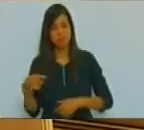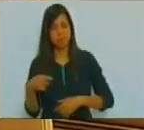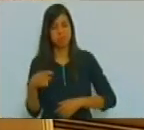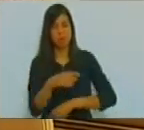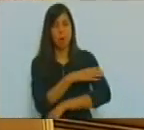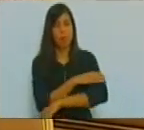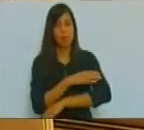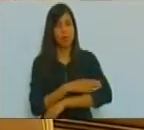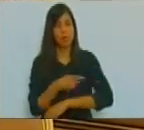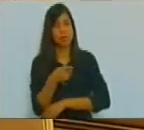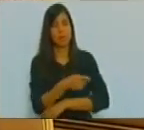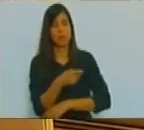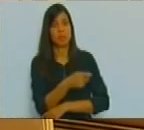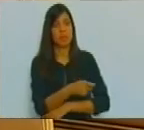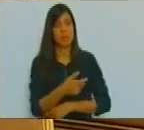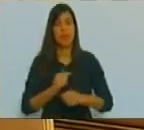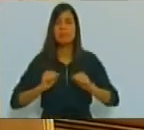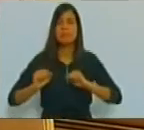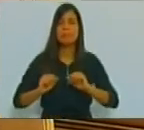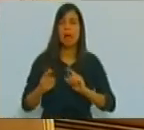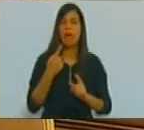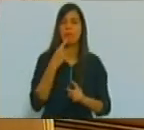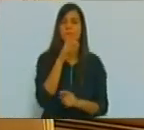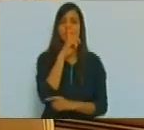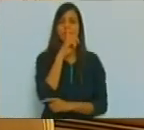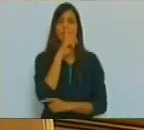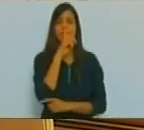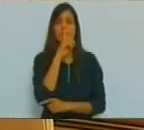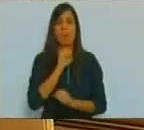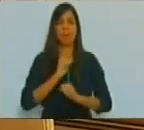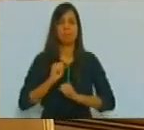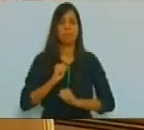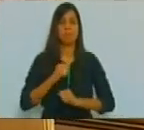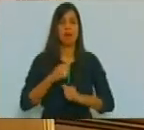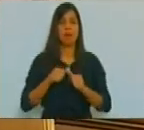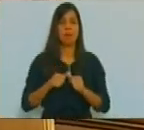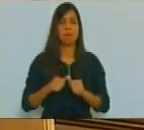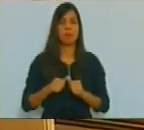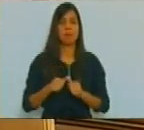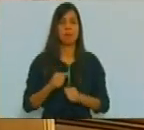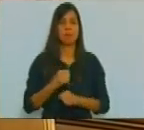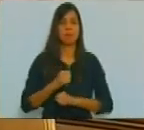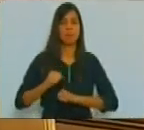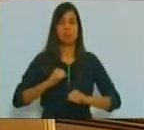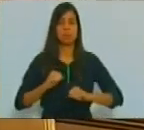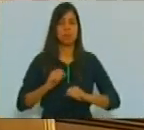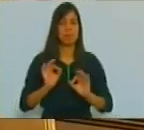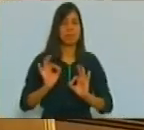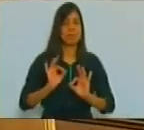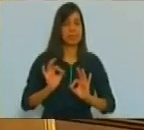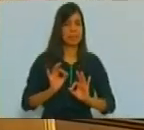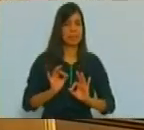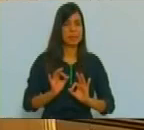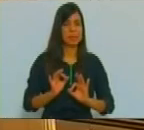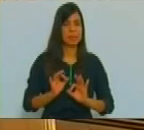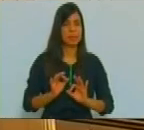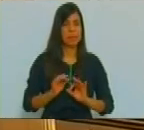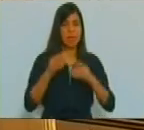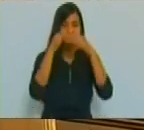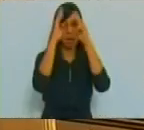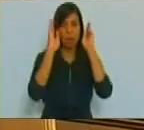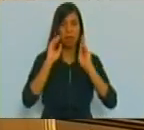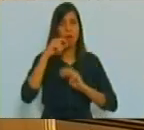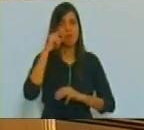actos no actúen allí en acción como lo hizo la inefable ex fiscal